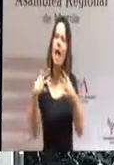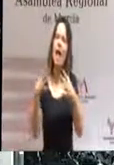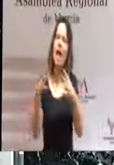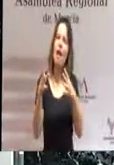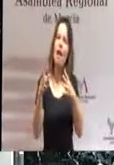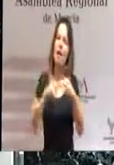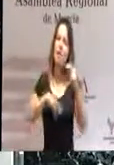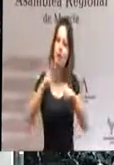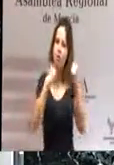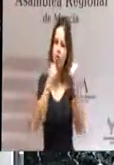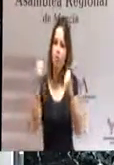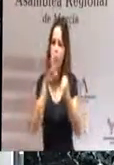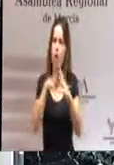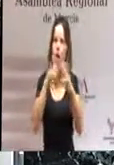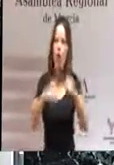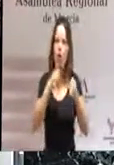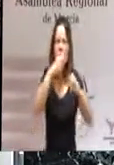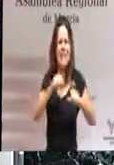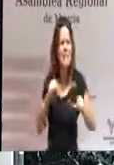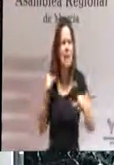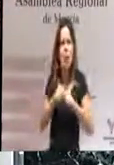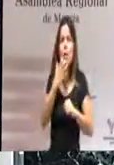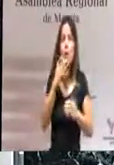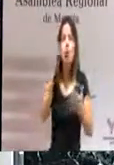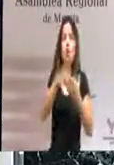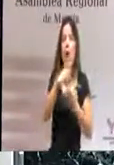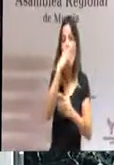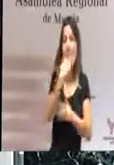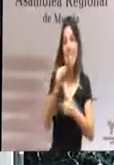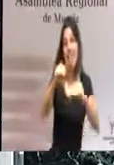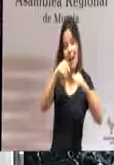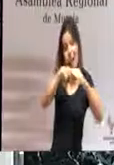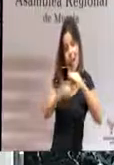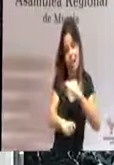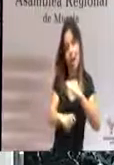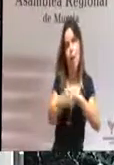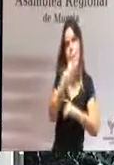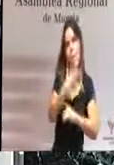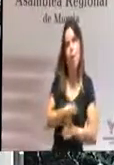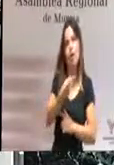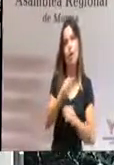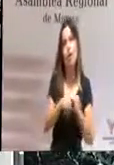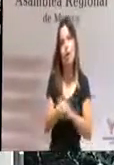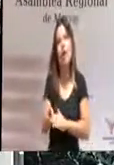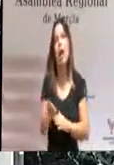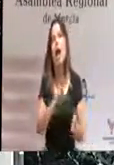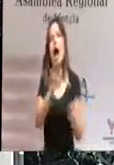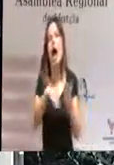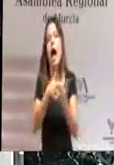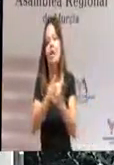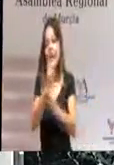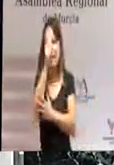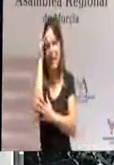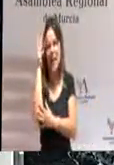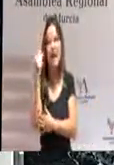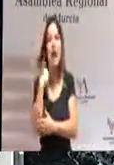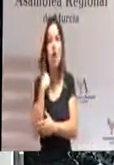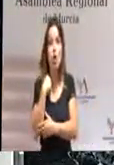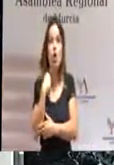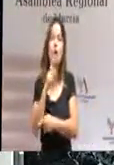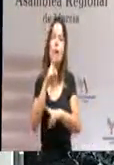con acuerdos históricos, como la llegada del AVE soterrado a Murcia y su extensión presupuestaria a Cartagena y a Lorca, la regeneración